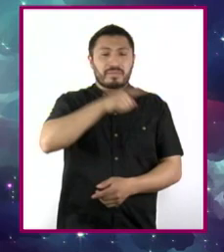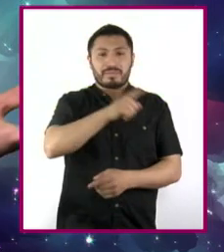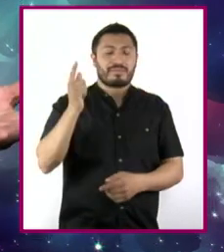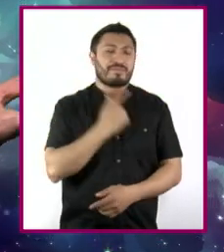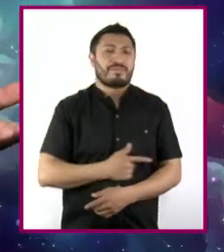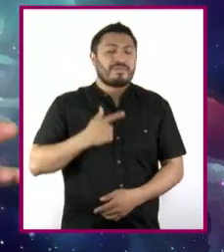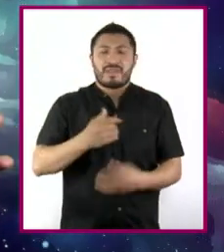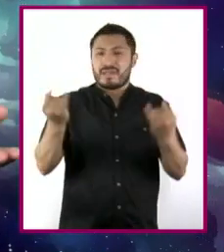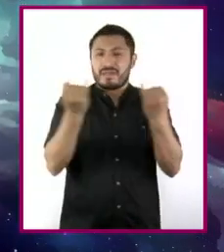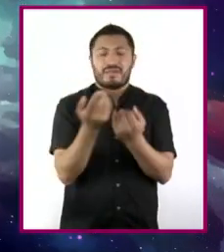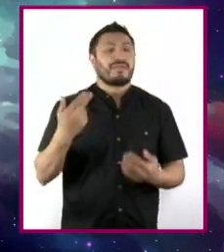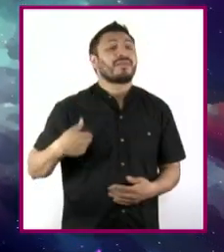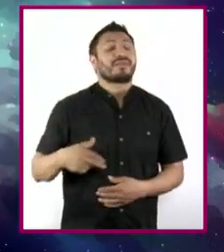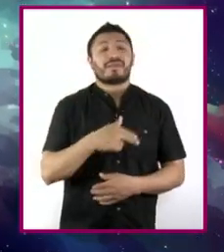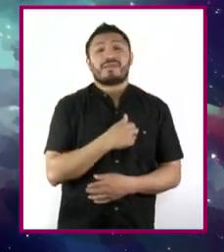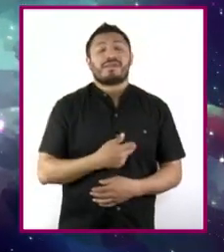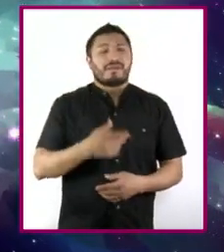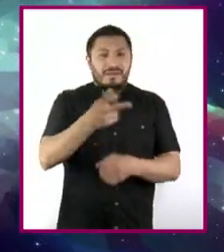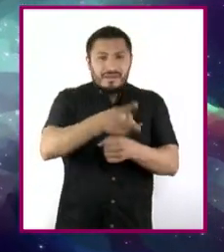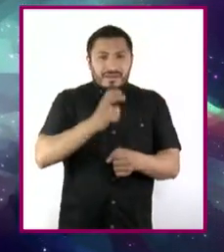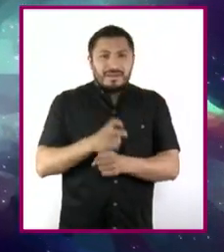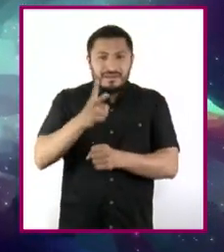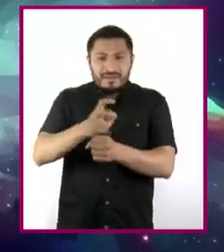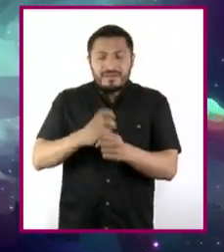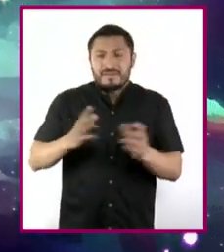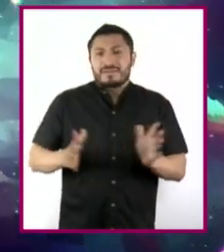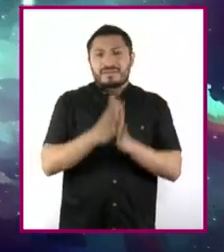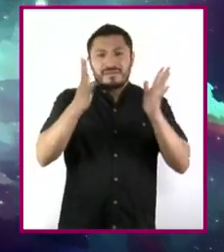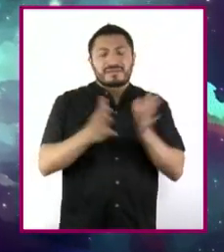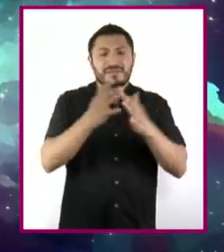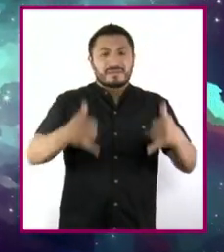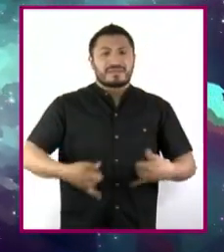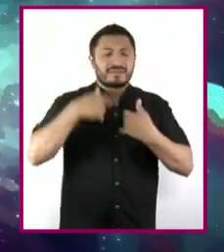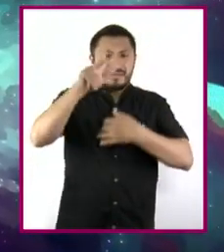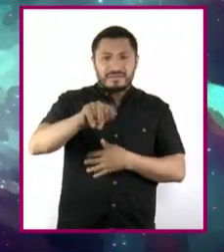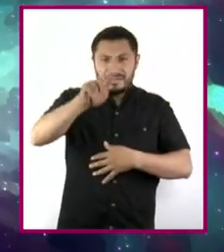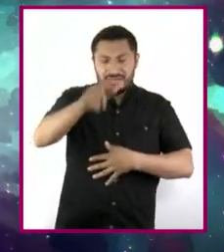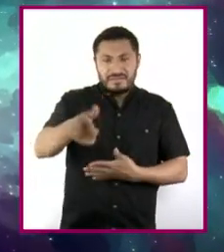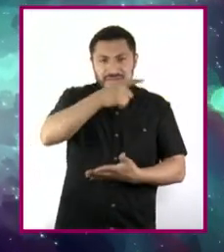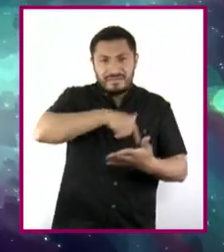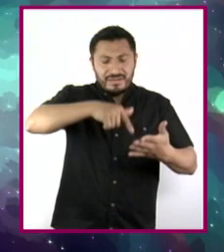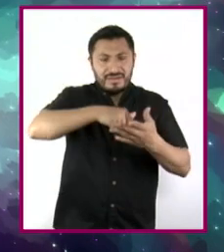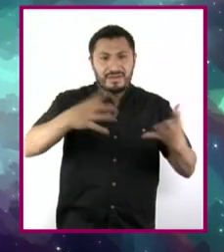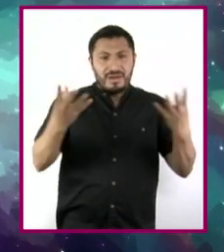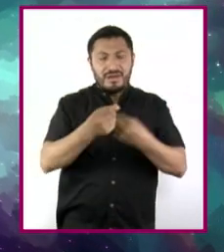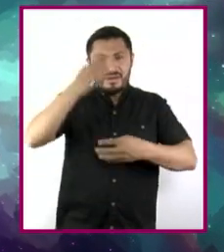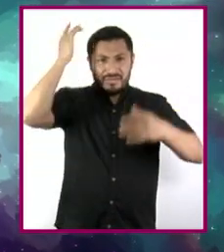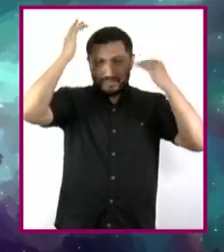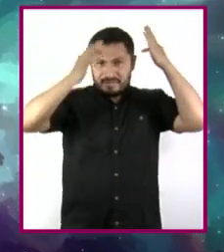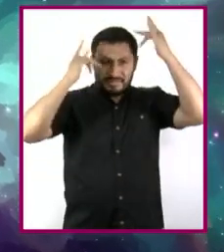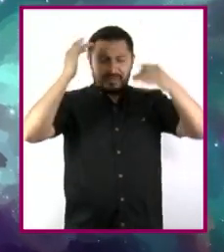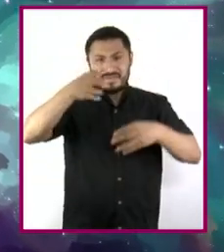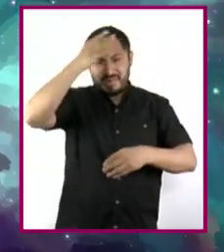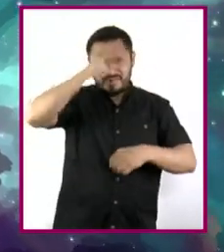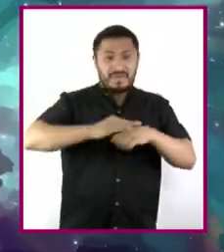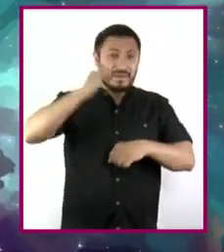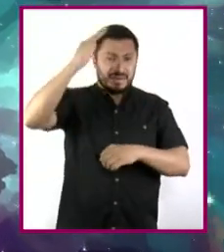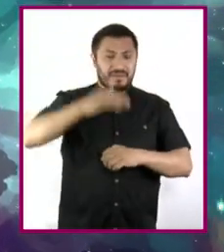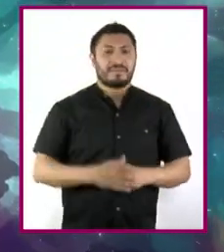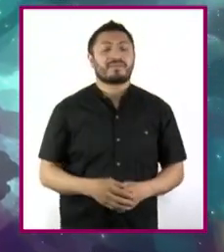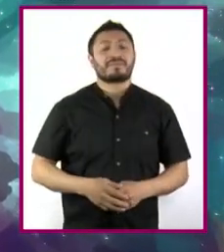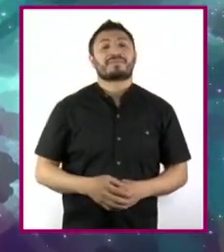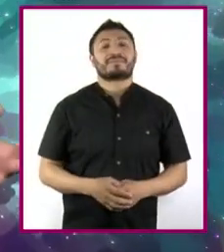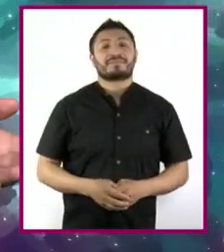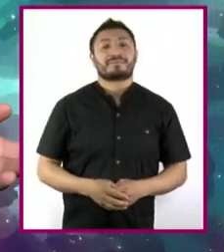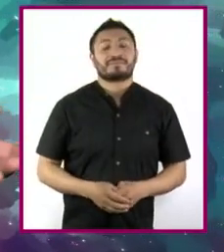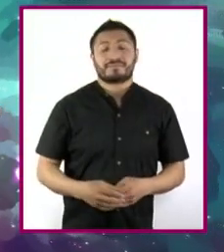disfrutado tanto como nosotros. Los invitamos a participar en Jóvenes en TV, un espacio de reflexión y construcción del conocimiento